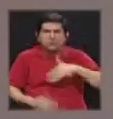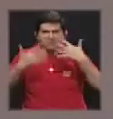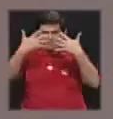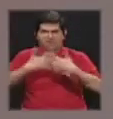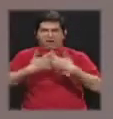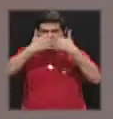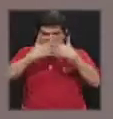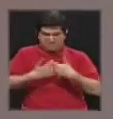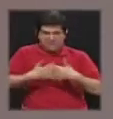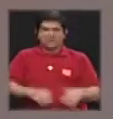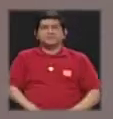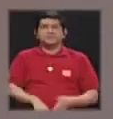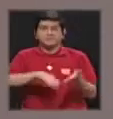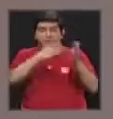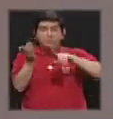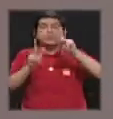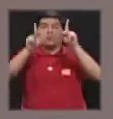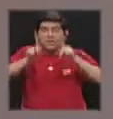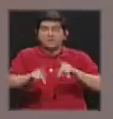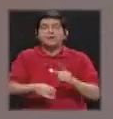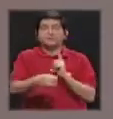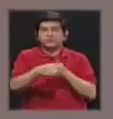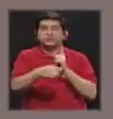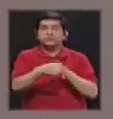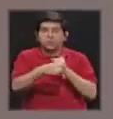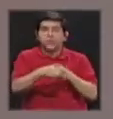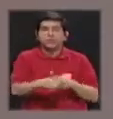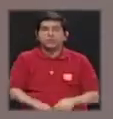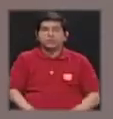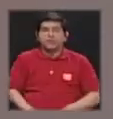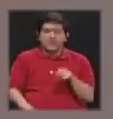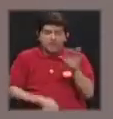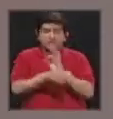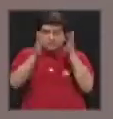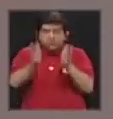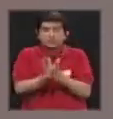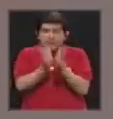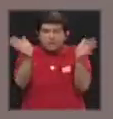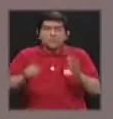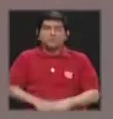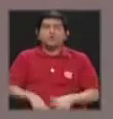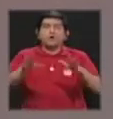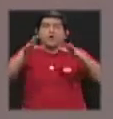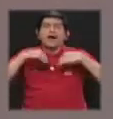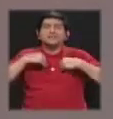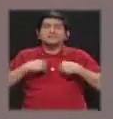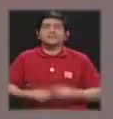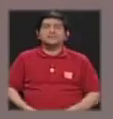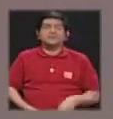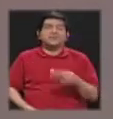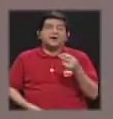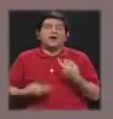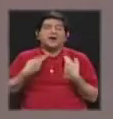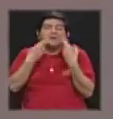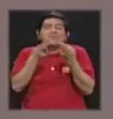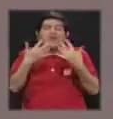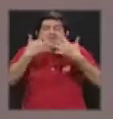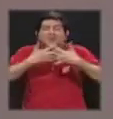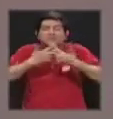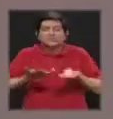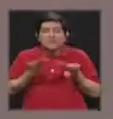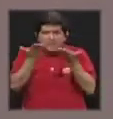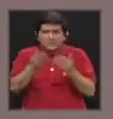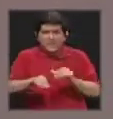empresa por la cual murió un ciudadano chino, un funcionario público, por aceptar dádivas de esta empresa. Entonces,